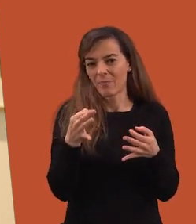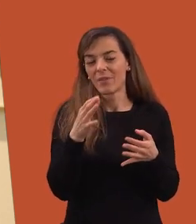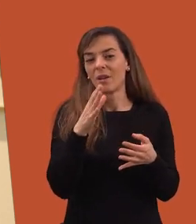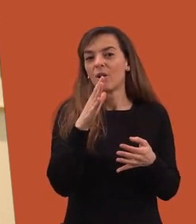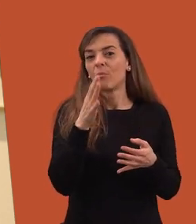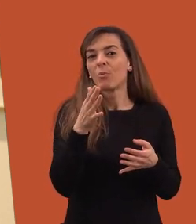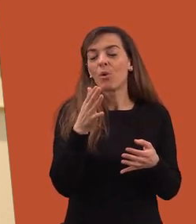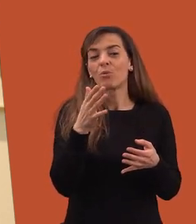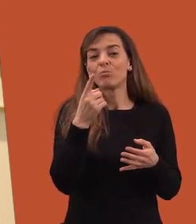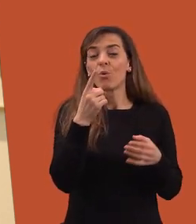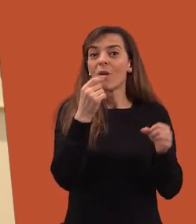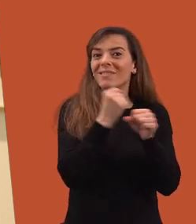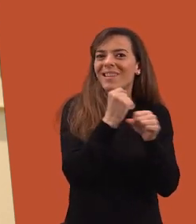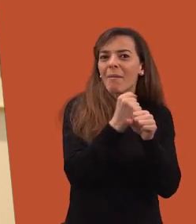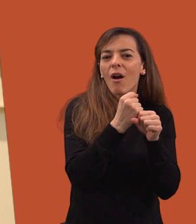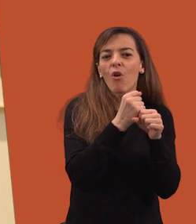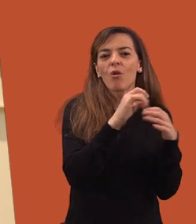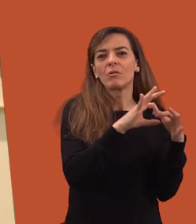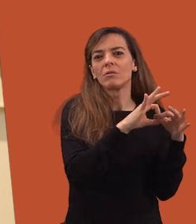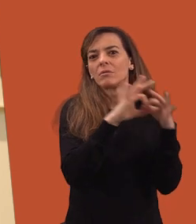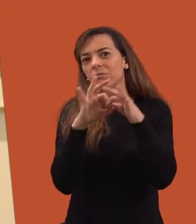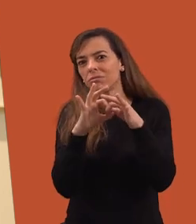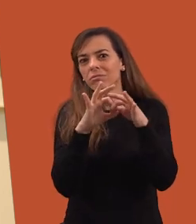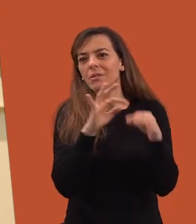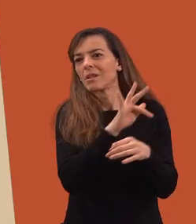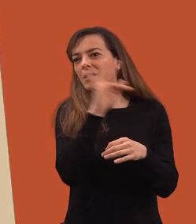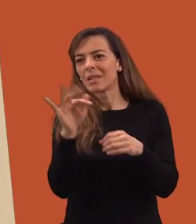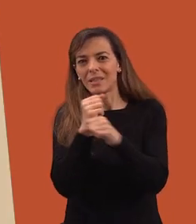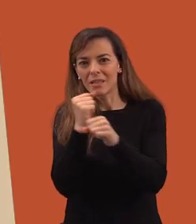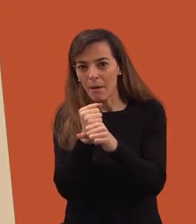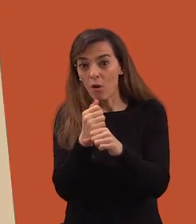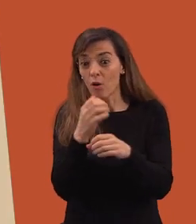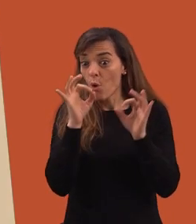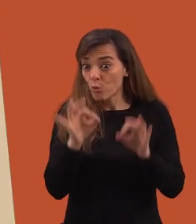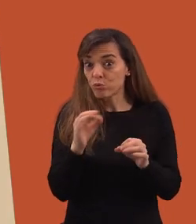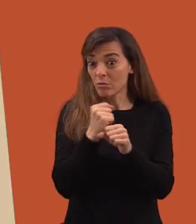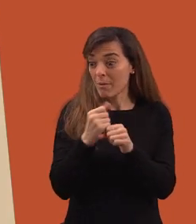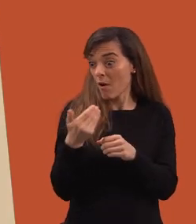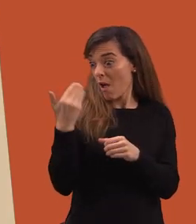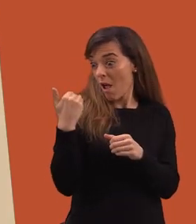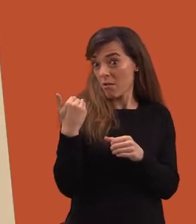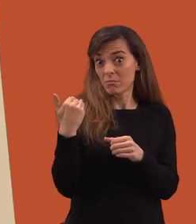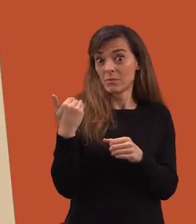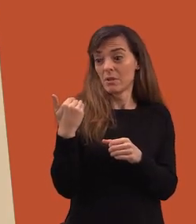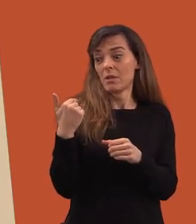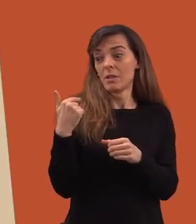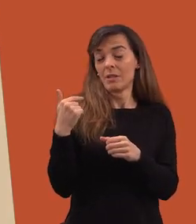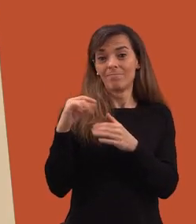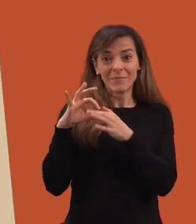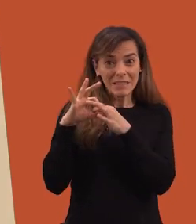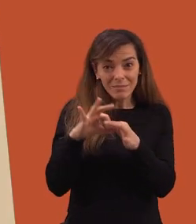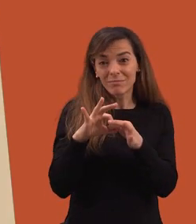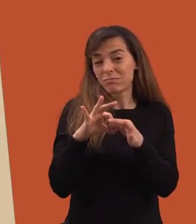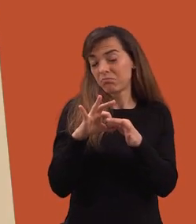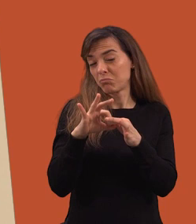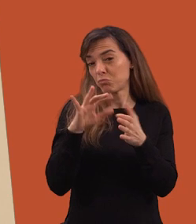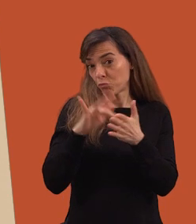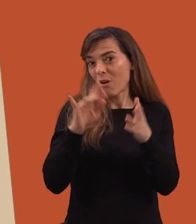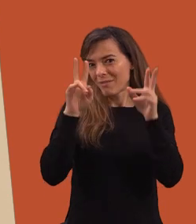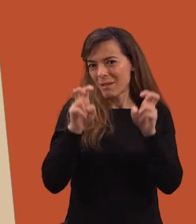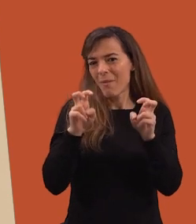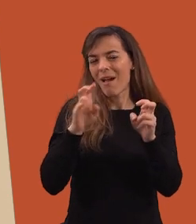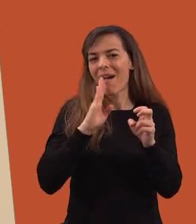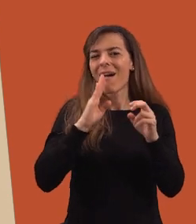trabajos te llevan a otros y precisamente un trabajo anterior tenía que ver tangencialmente con el tema de